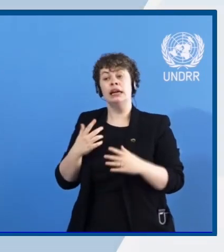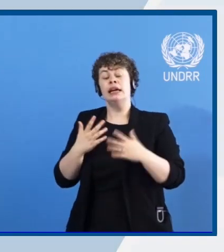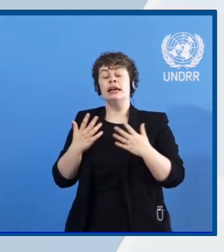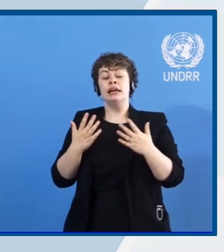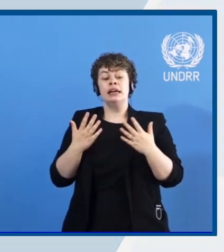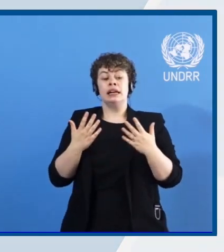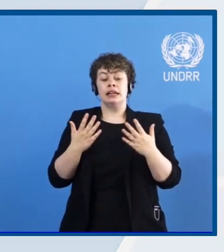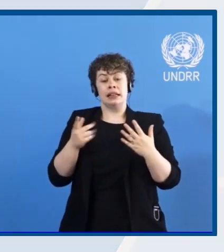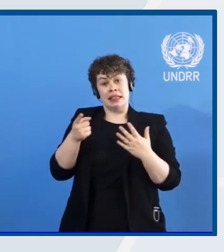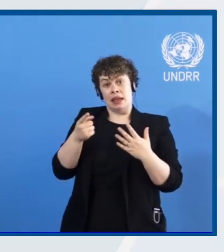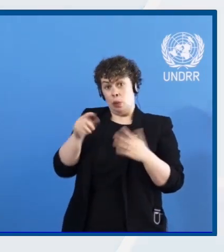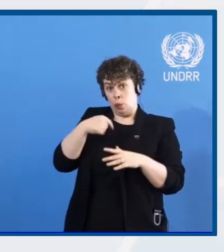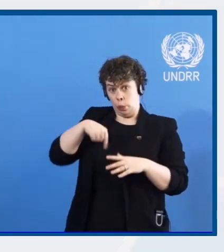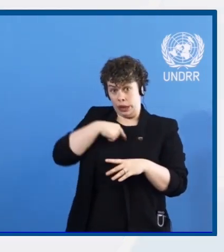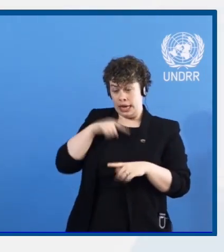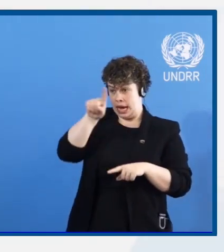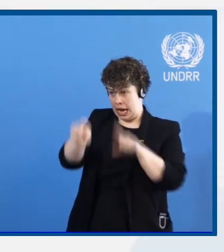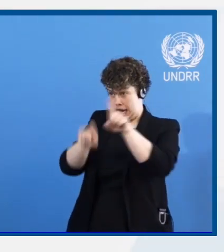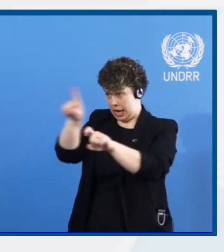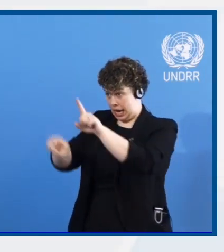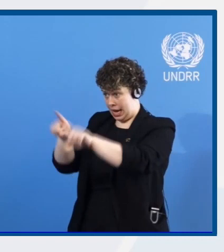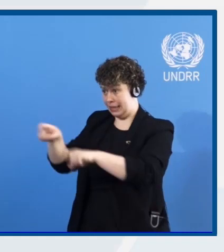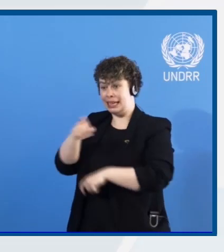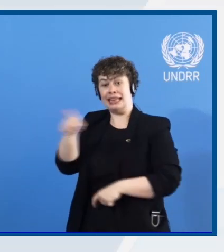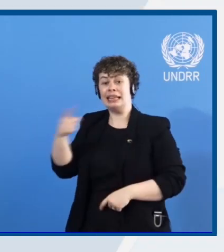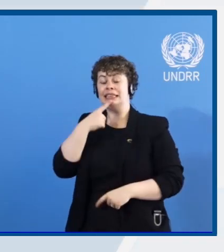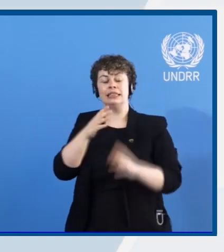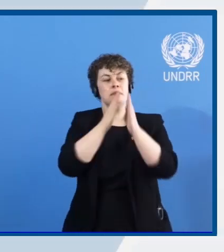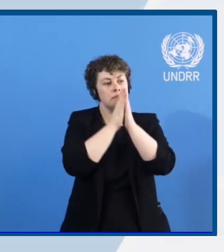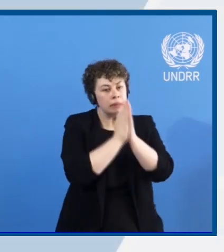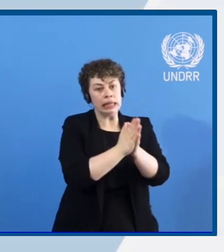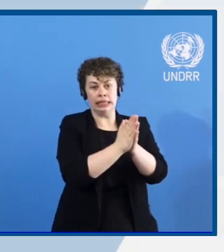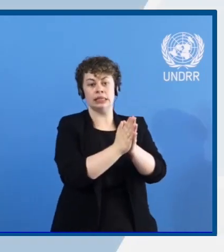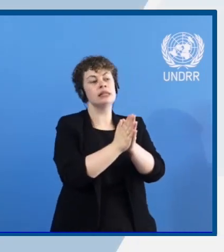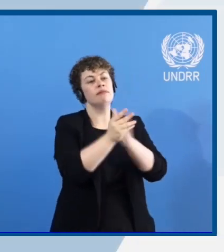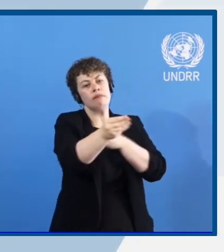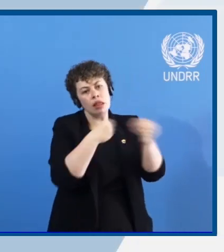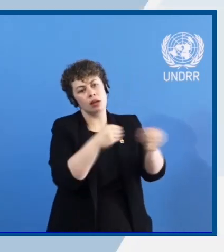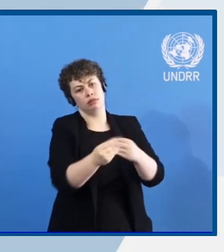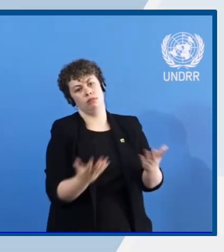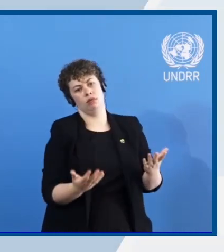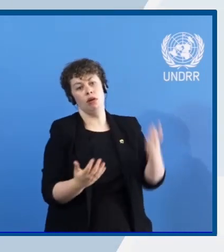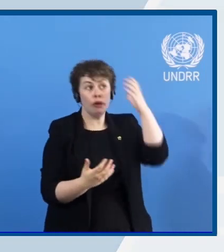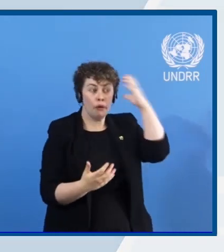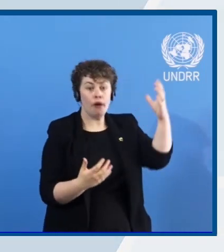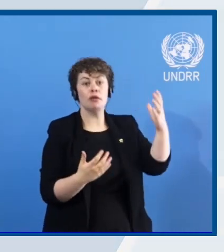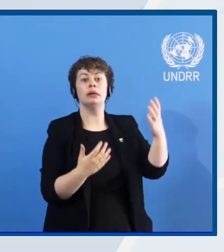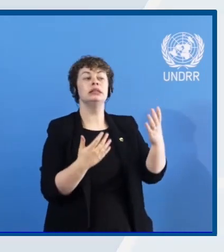tramitación en los permisos que tienen para desarrollar producción.